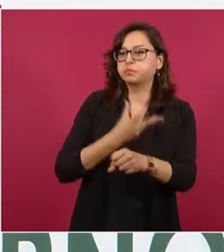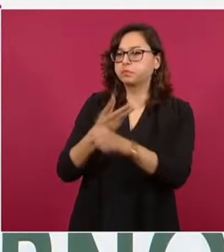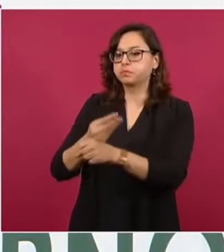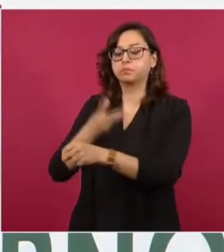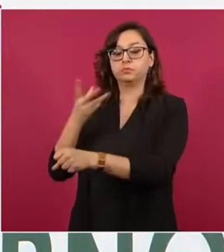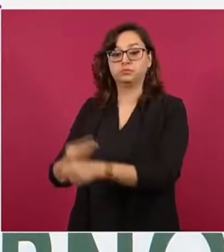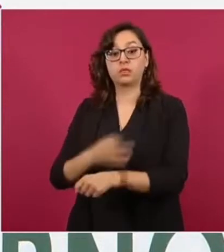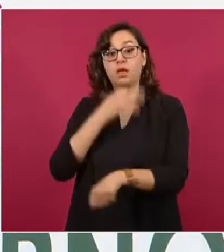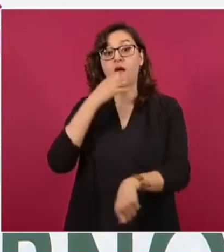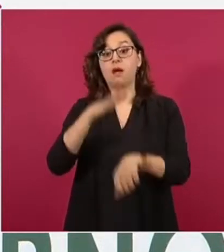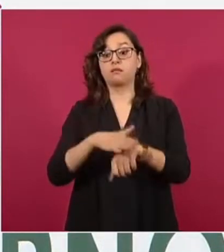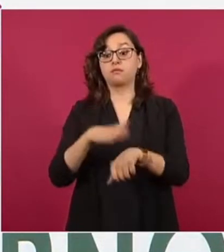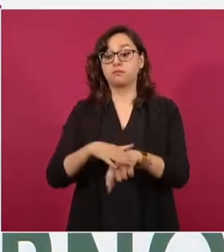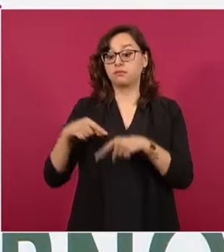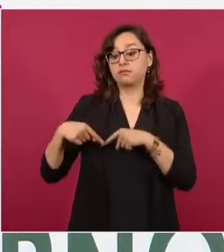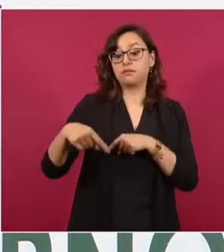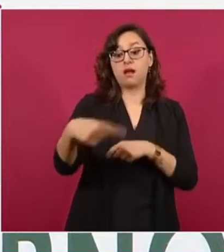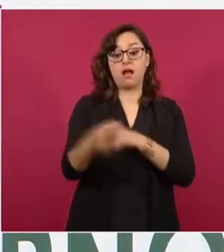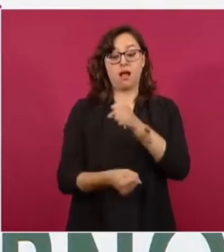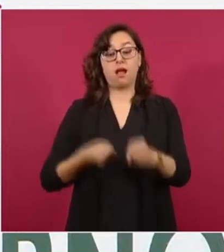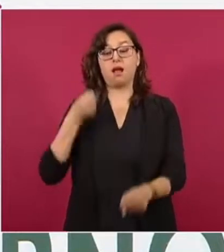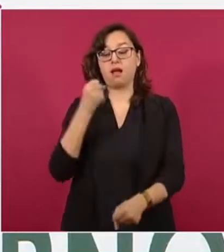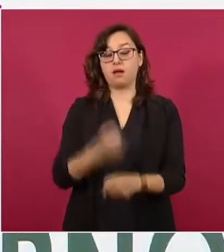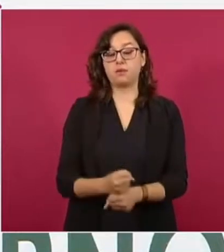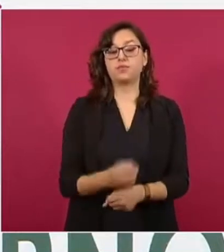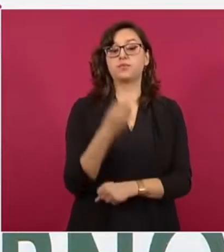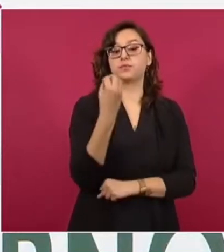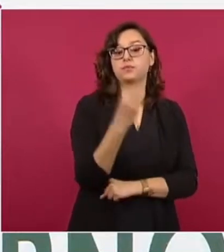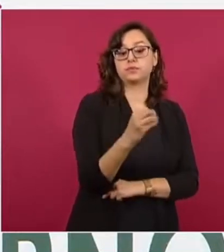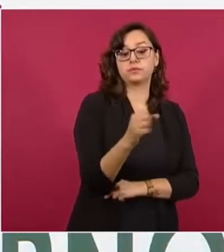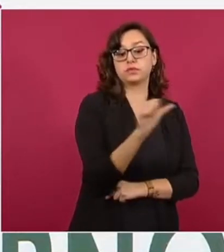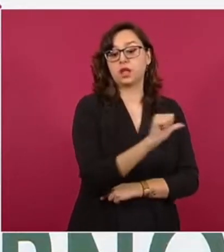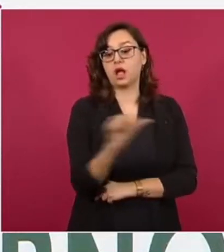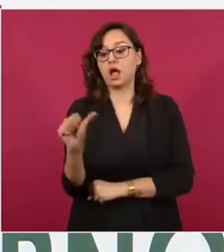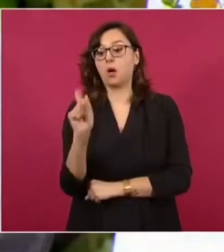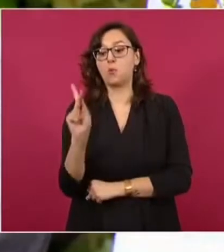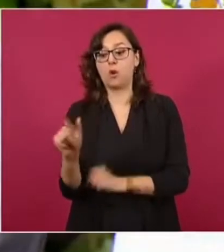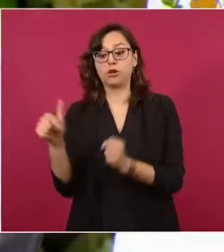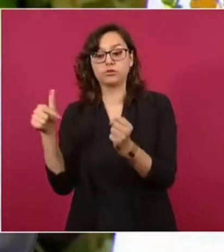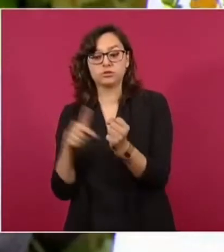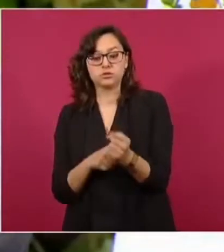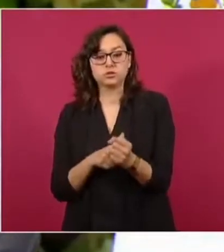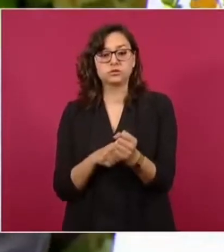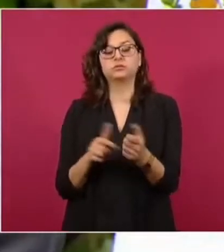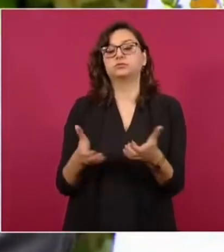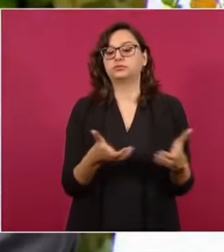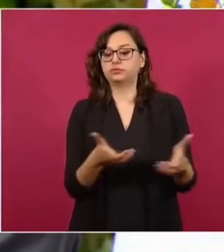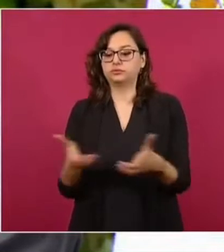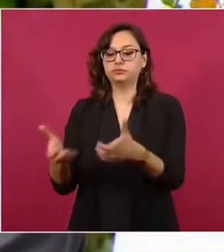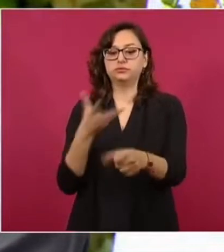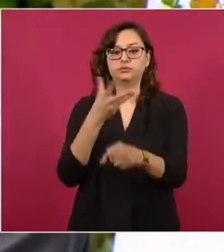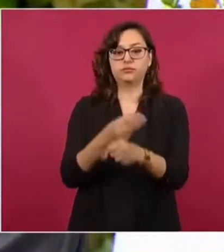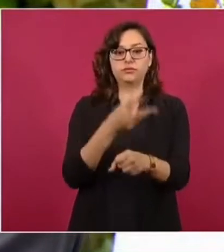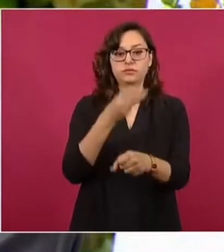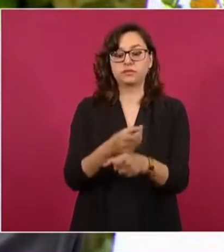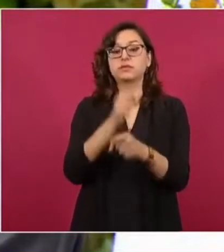la carretera de Oaxaca a Puerto Escondido, la autopista La Pera,